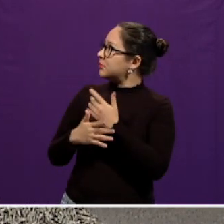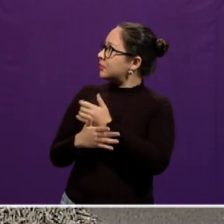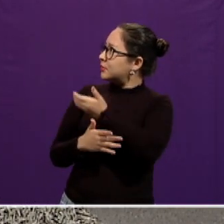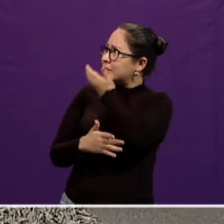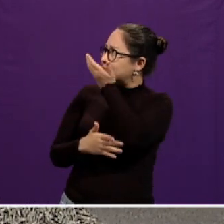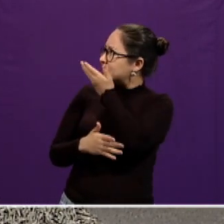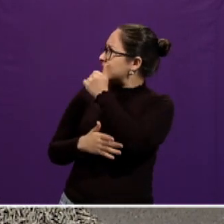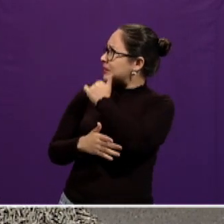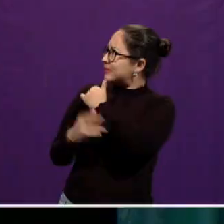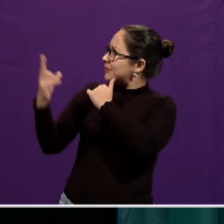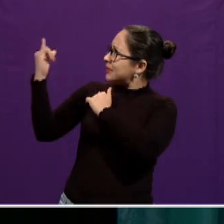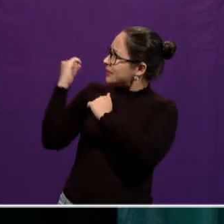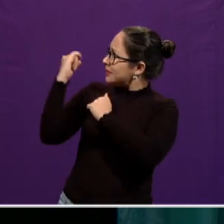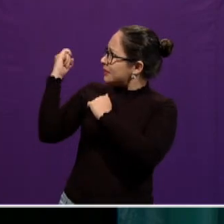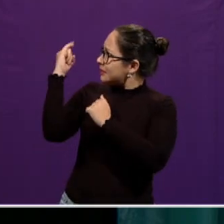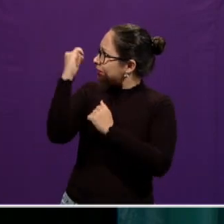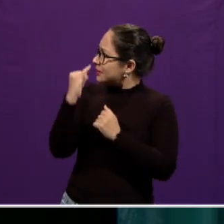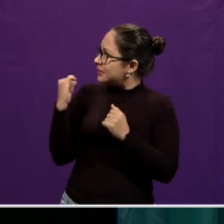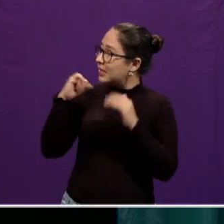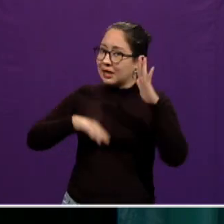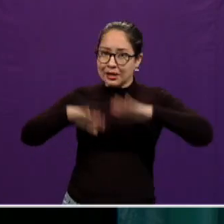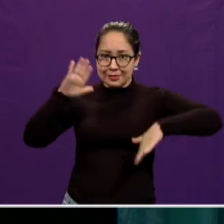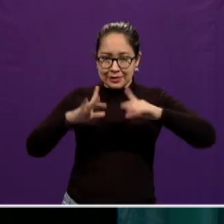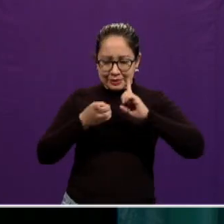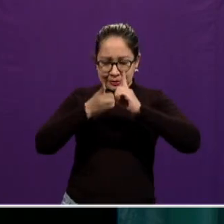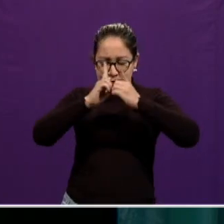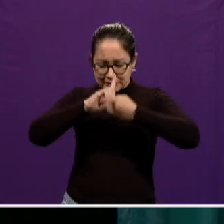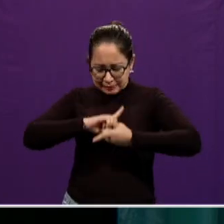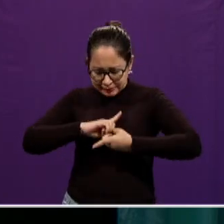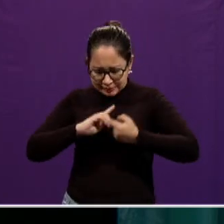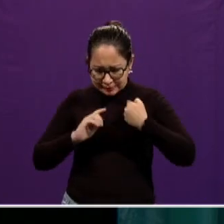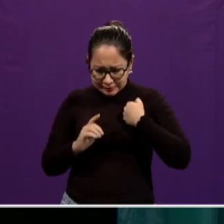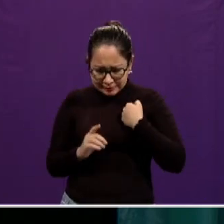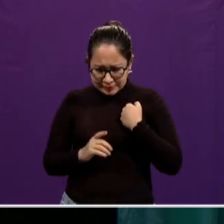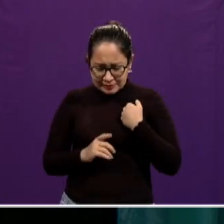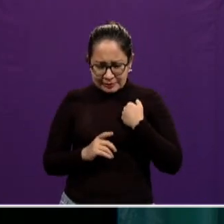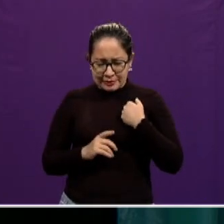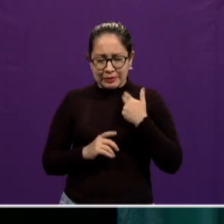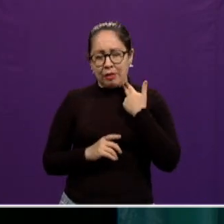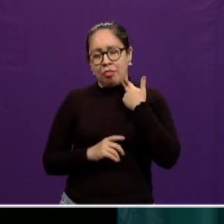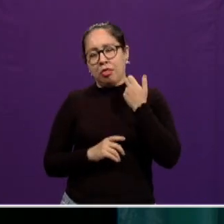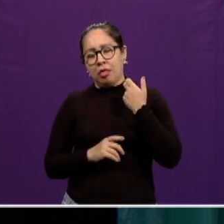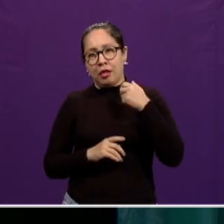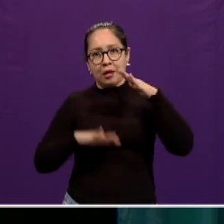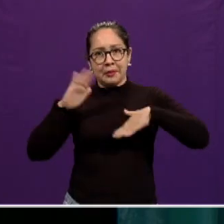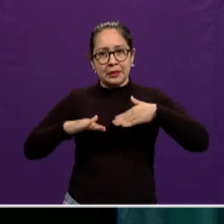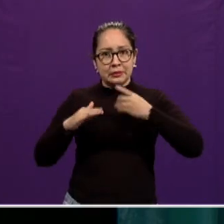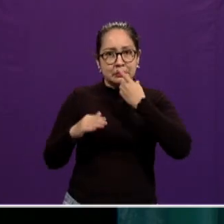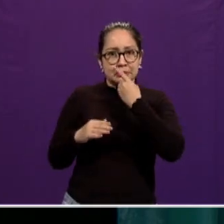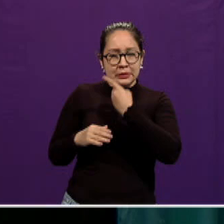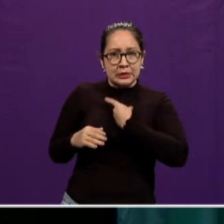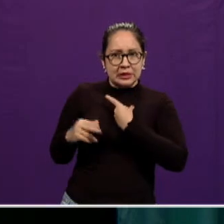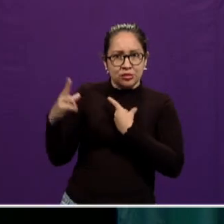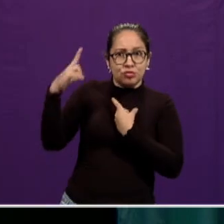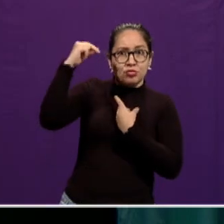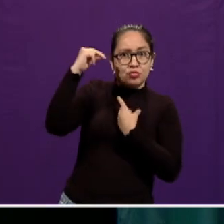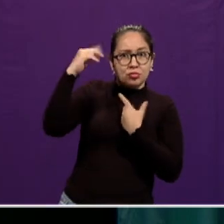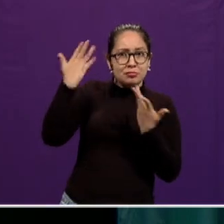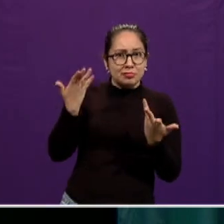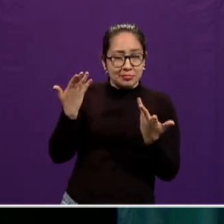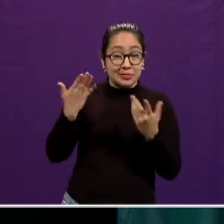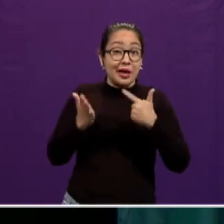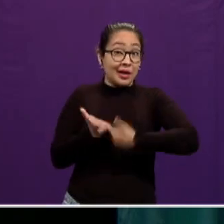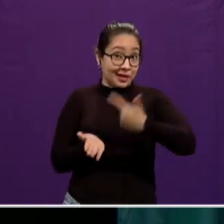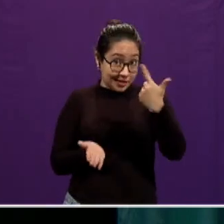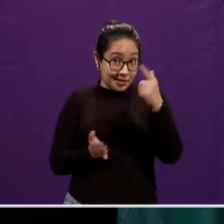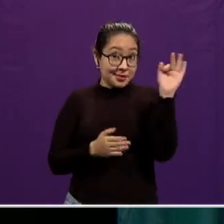en depresiones o que incluso piensan en el suicidio por recibir un no. Ay. O sea, es así de grave, ¿no? Hasta ese extremo puede